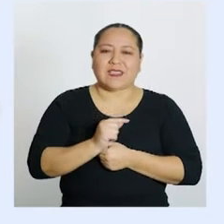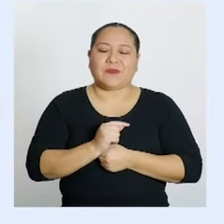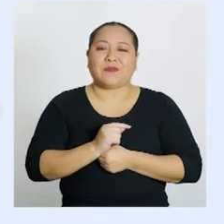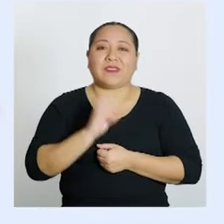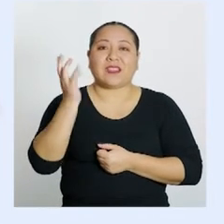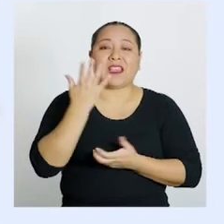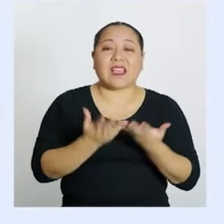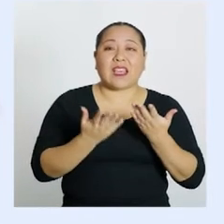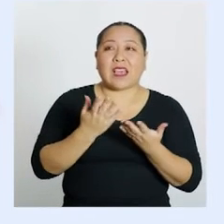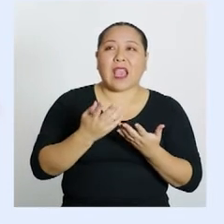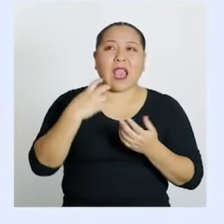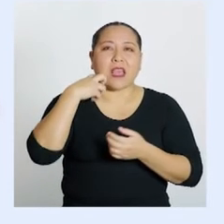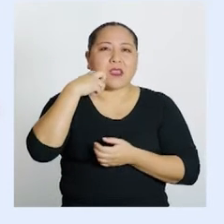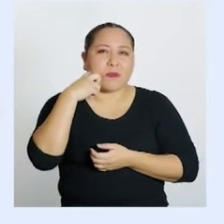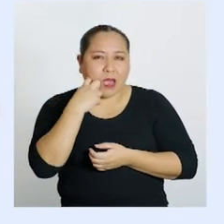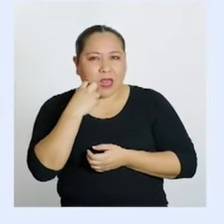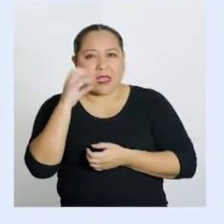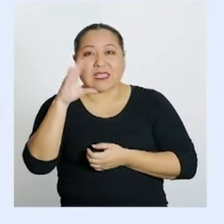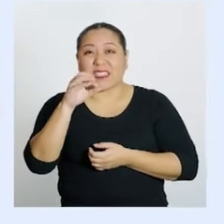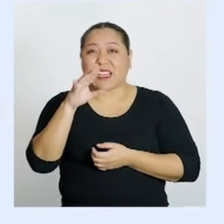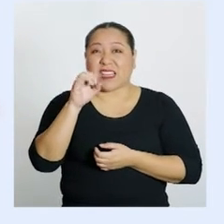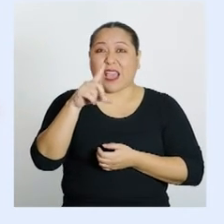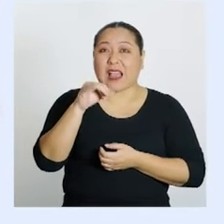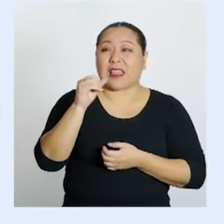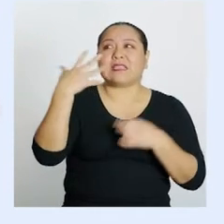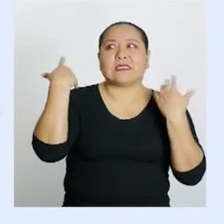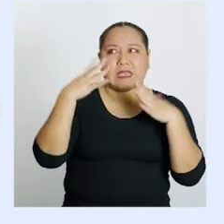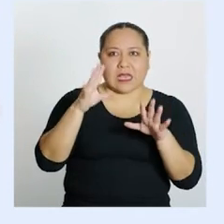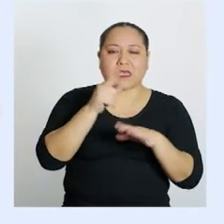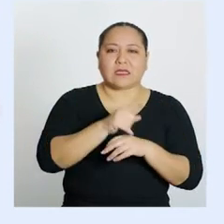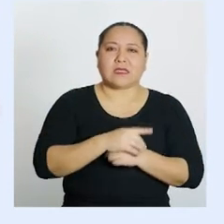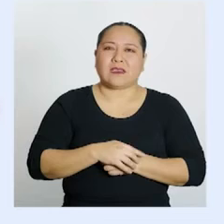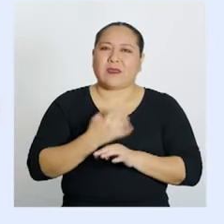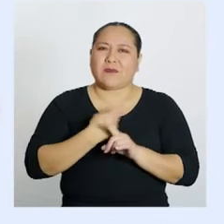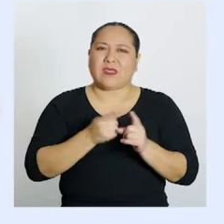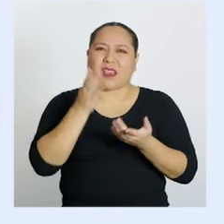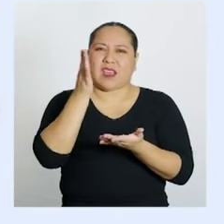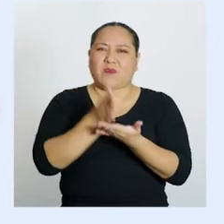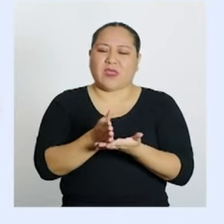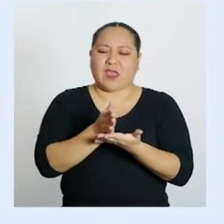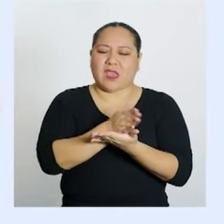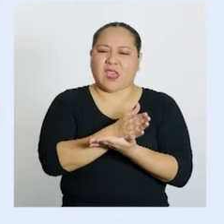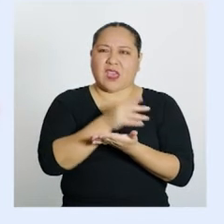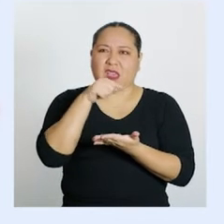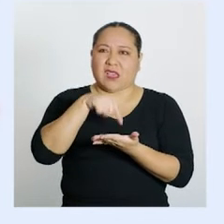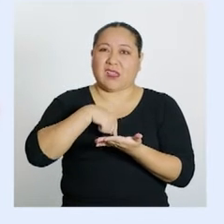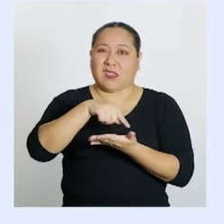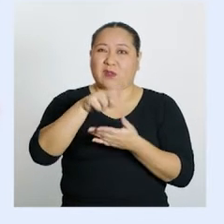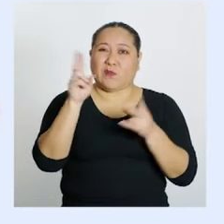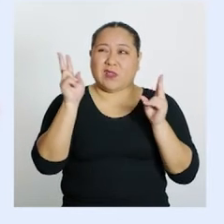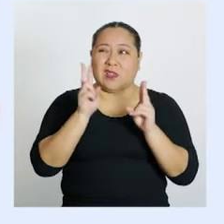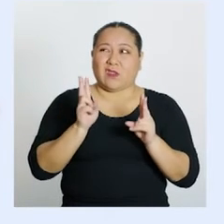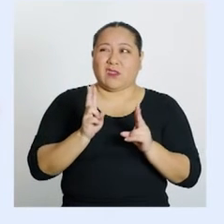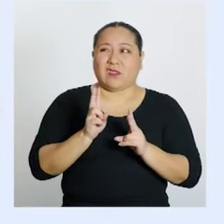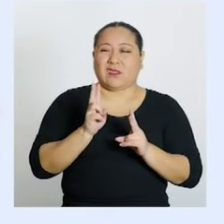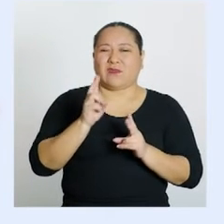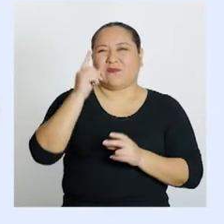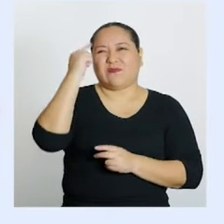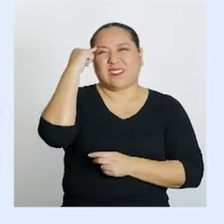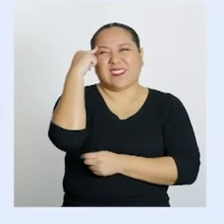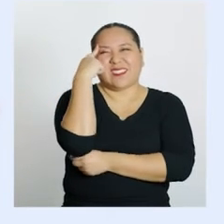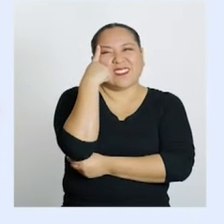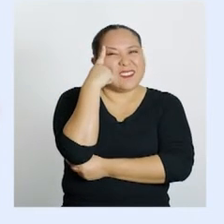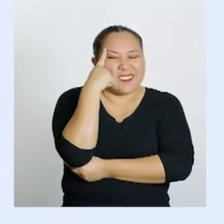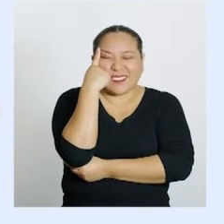de productos animales y cereales sí que ya está, pero que mitad de mis platos sean de verduras, creo que